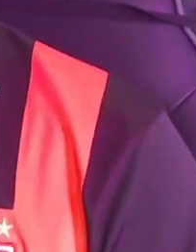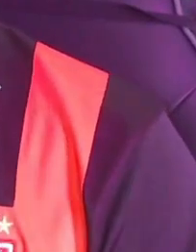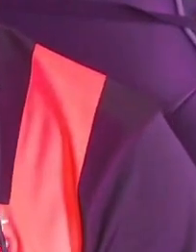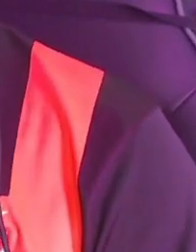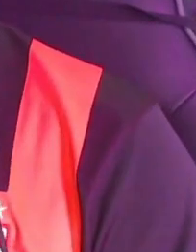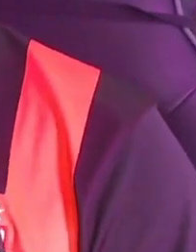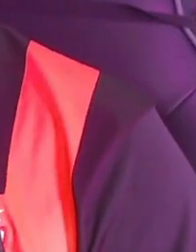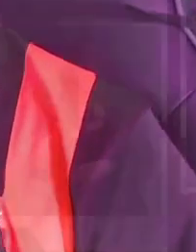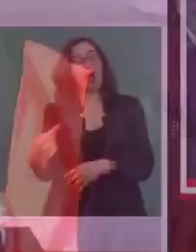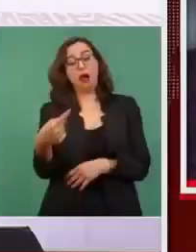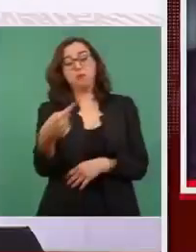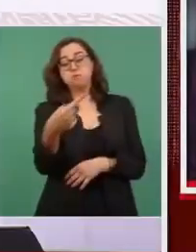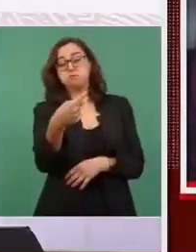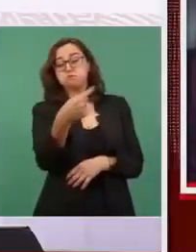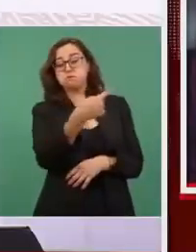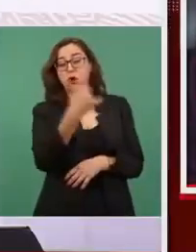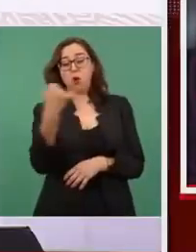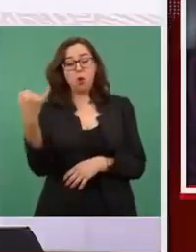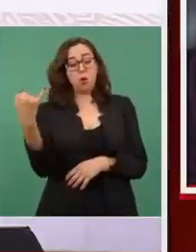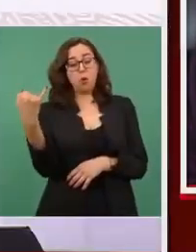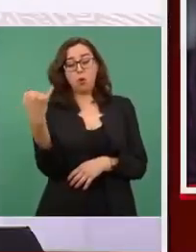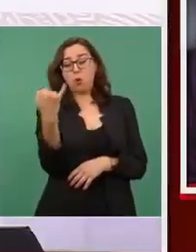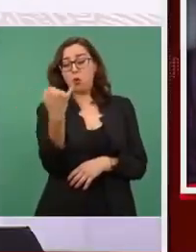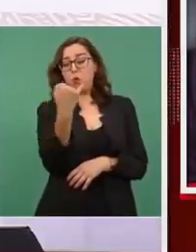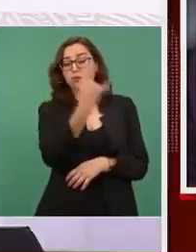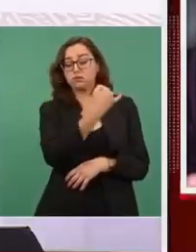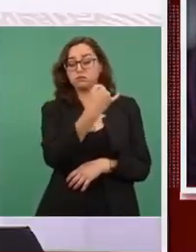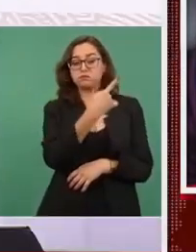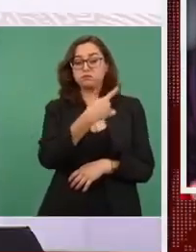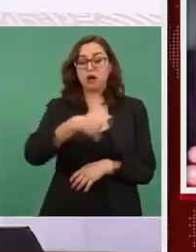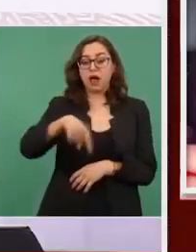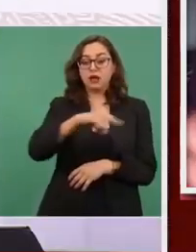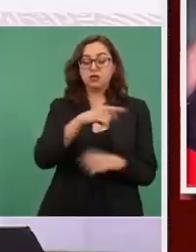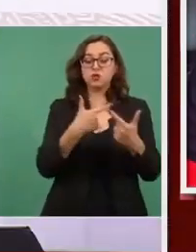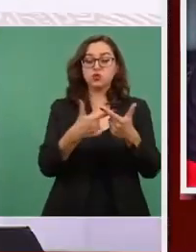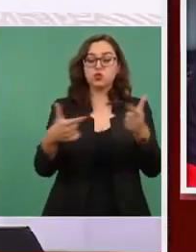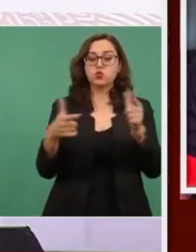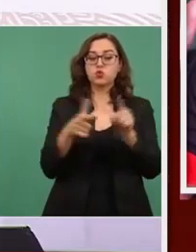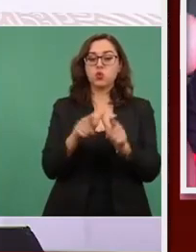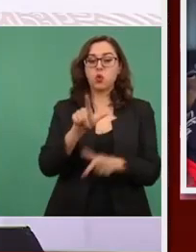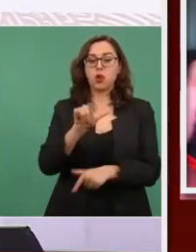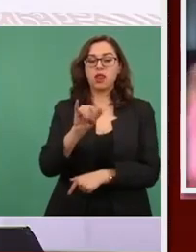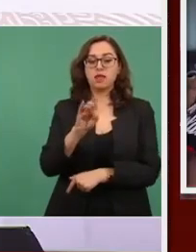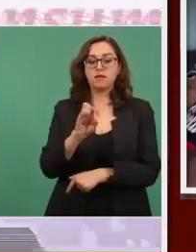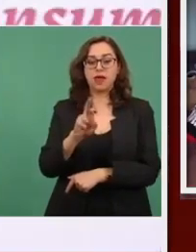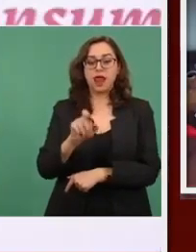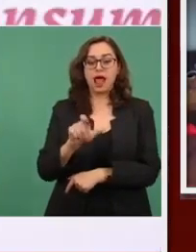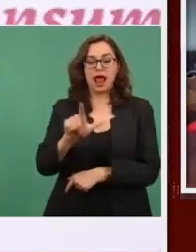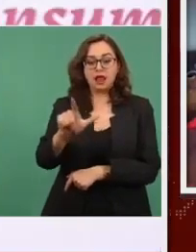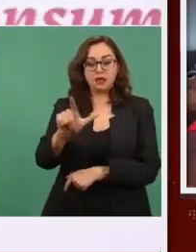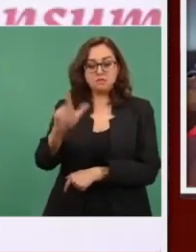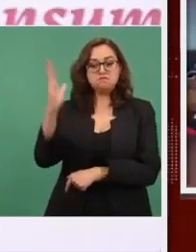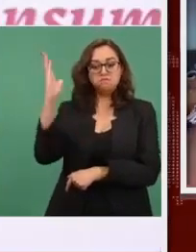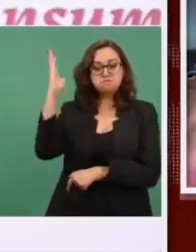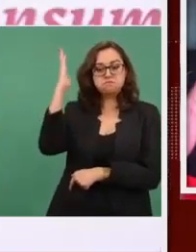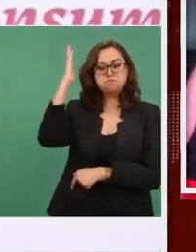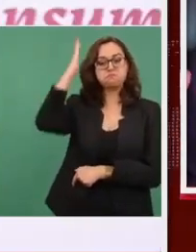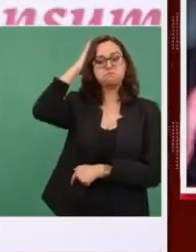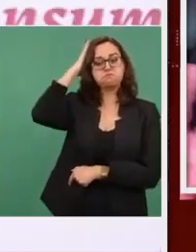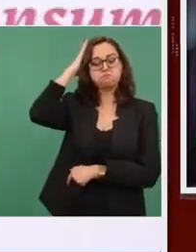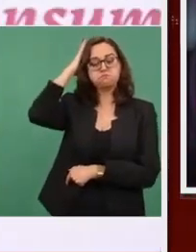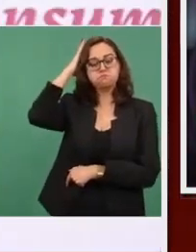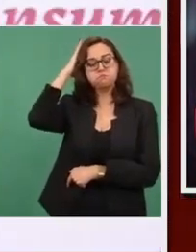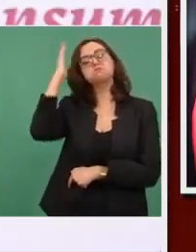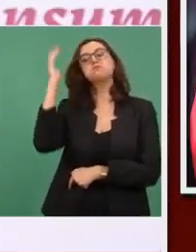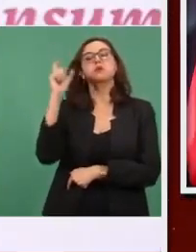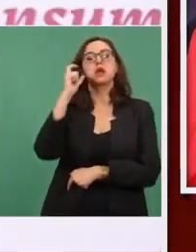señores y es que grandes noticias para nuestro país si bien para toda latinoamérica bueno no para todos pero